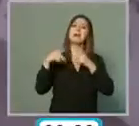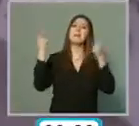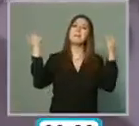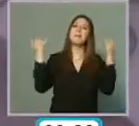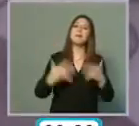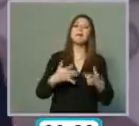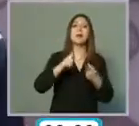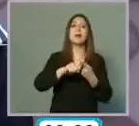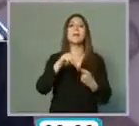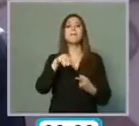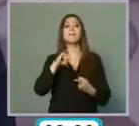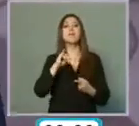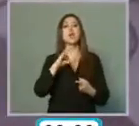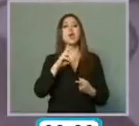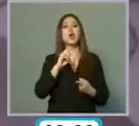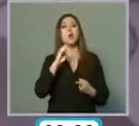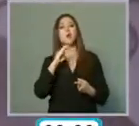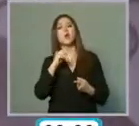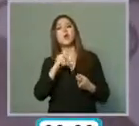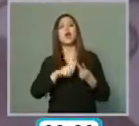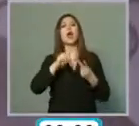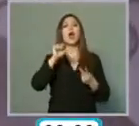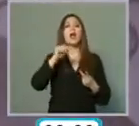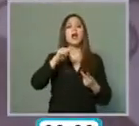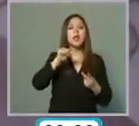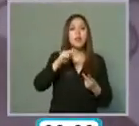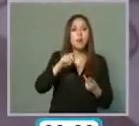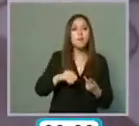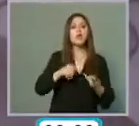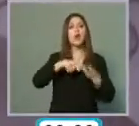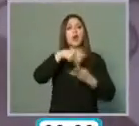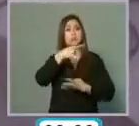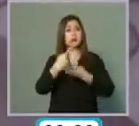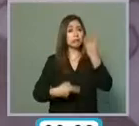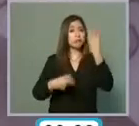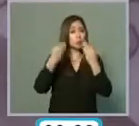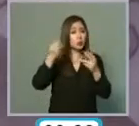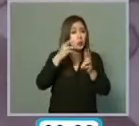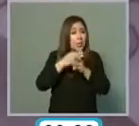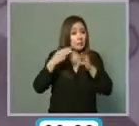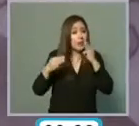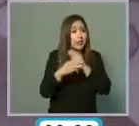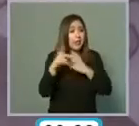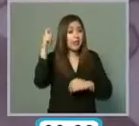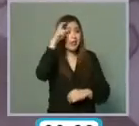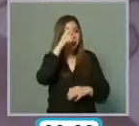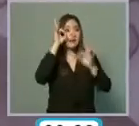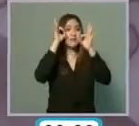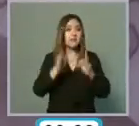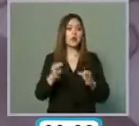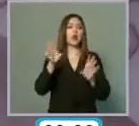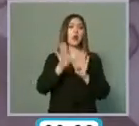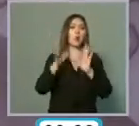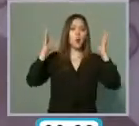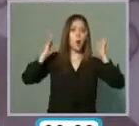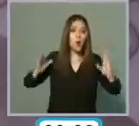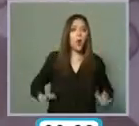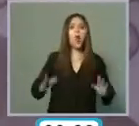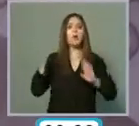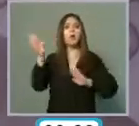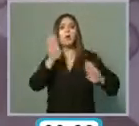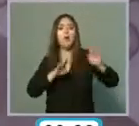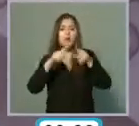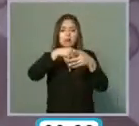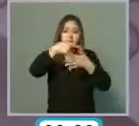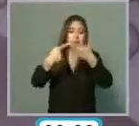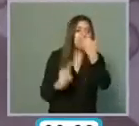microbiología, Claro. de la fisiología, de la anatomía, etcétera. Entonces sí se necesita de veras echarle ganas y se logra, ¿no?